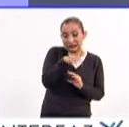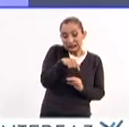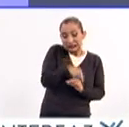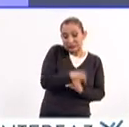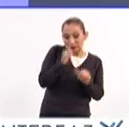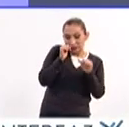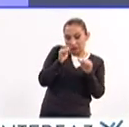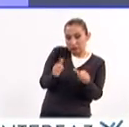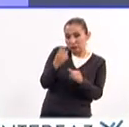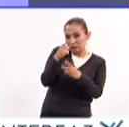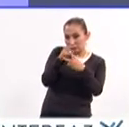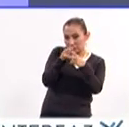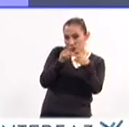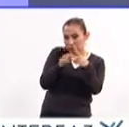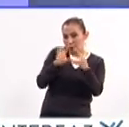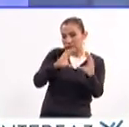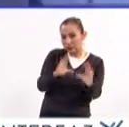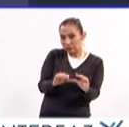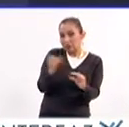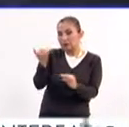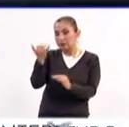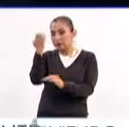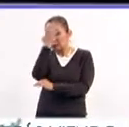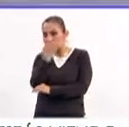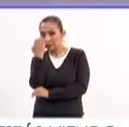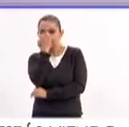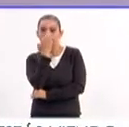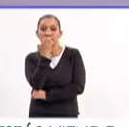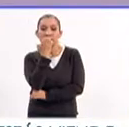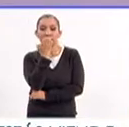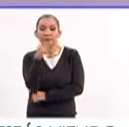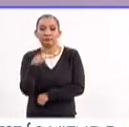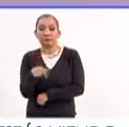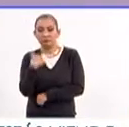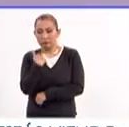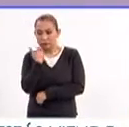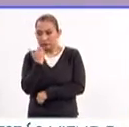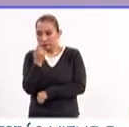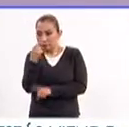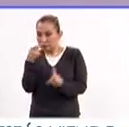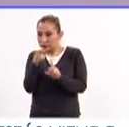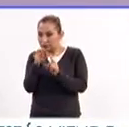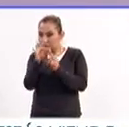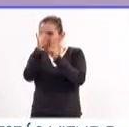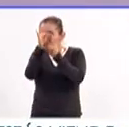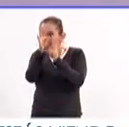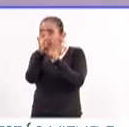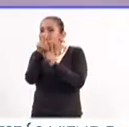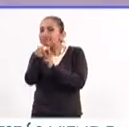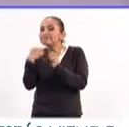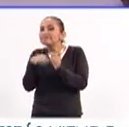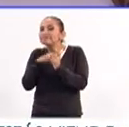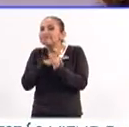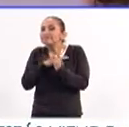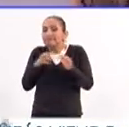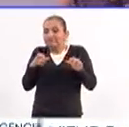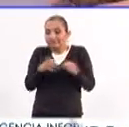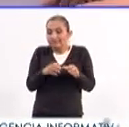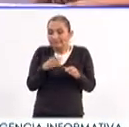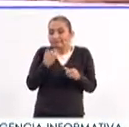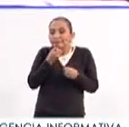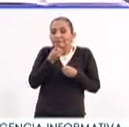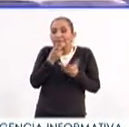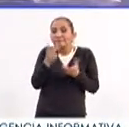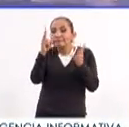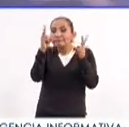nos enfocamos a dos, la enseñanza y la evaluación. Aquí yo quisiera enfatizar mucho que nosotros comunicamos